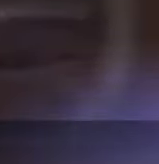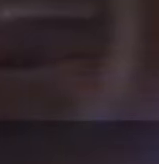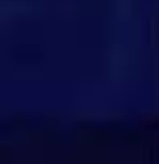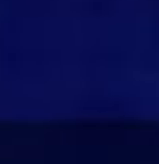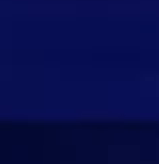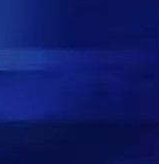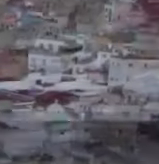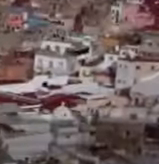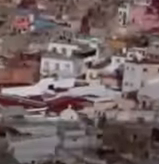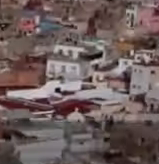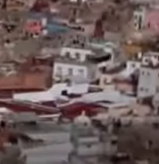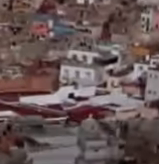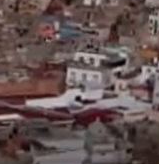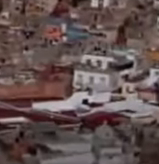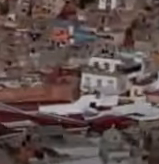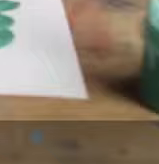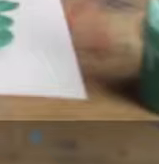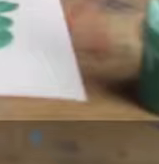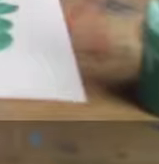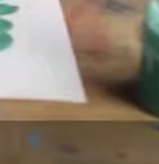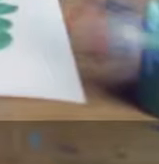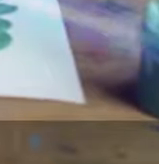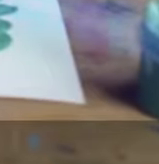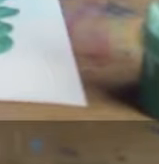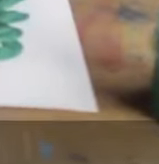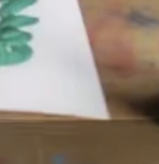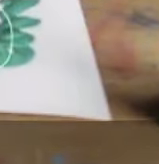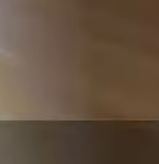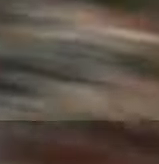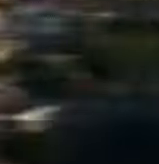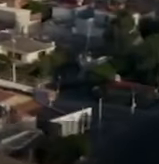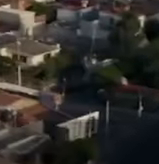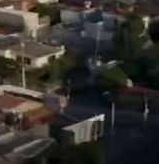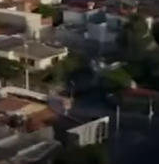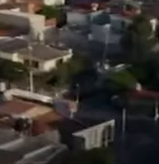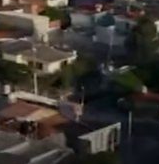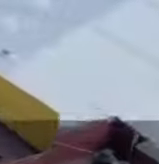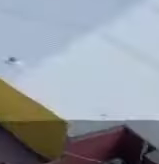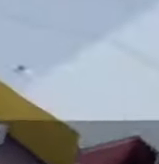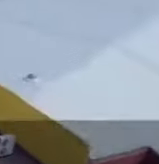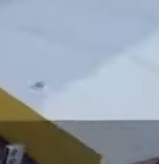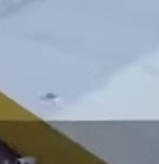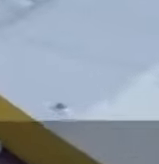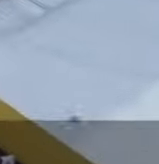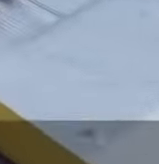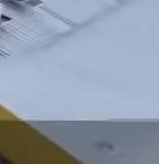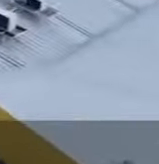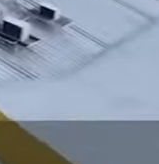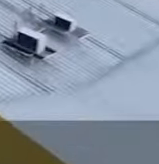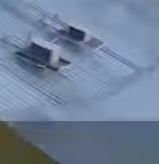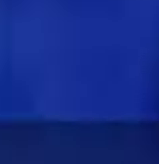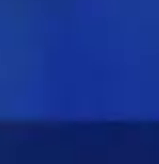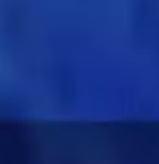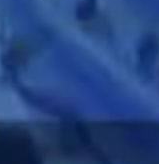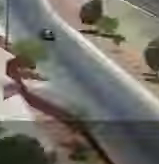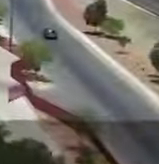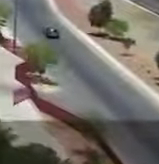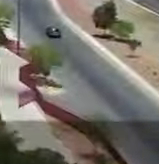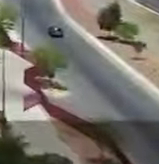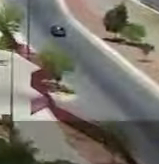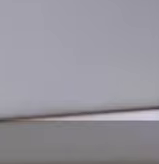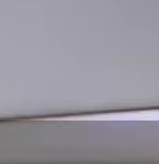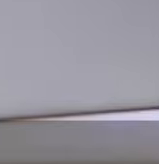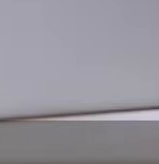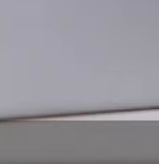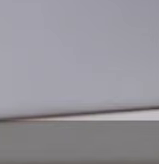suma récord en empleo formal. Guanajuato rescató las estancias infantiles. Querétaro ha invertido como nunca en obra pública.